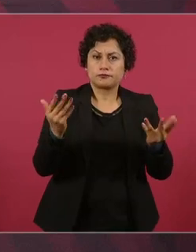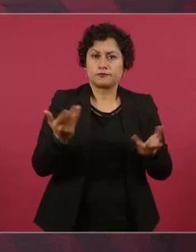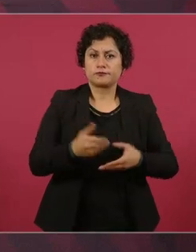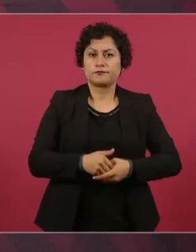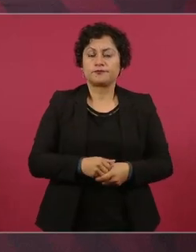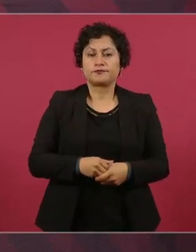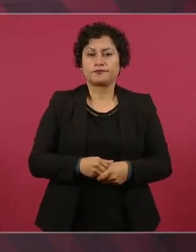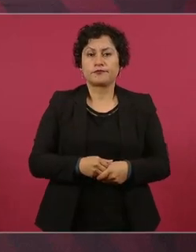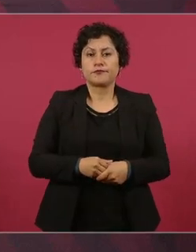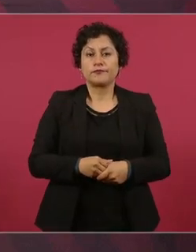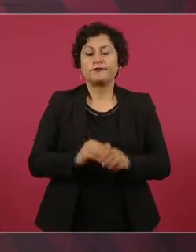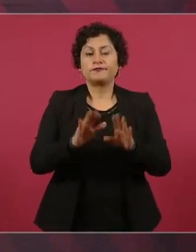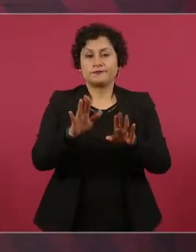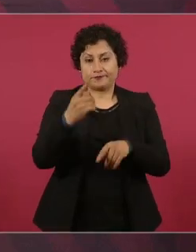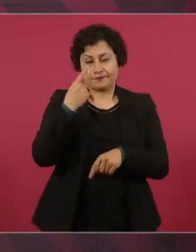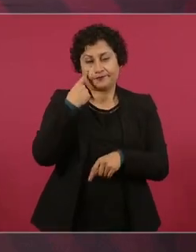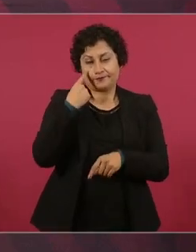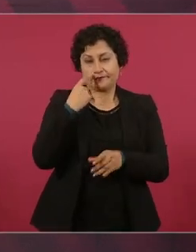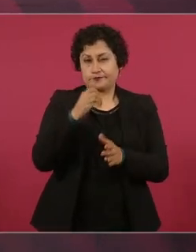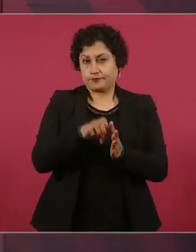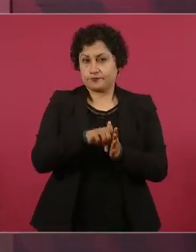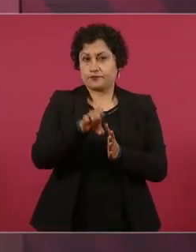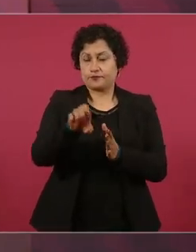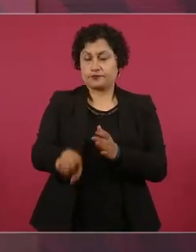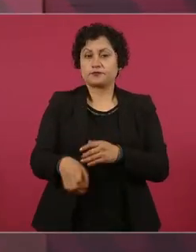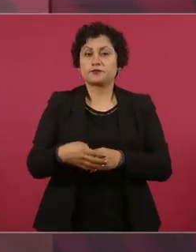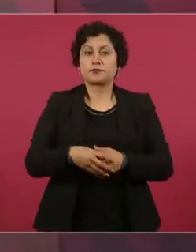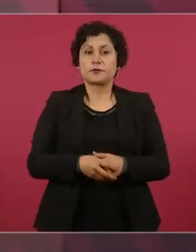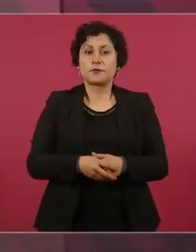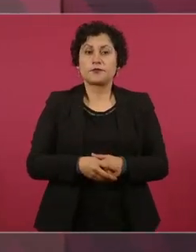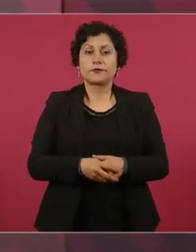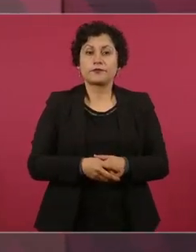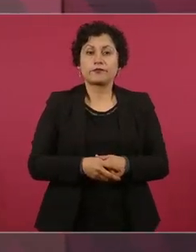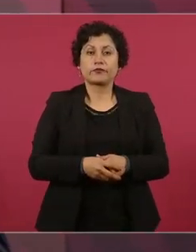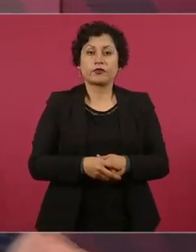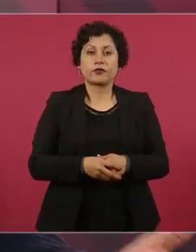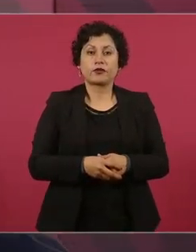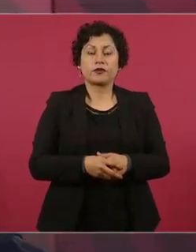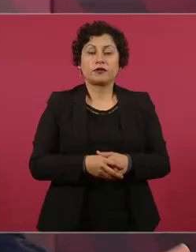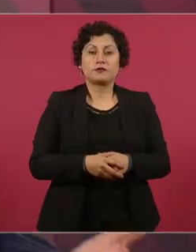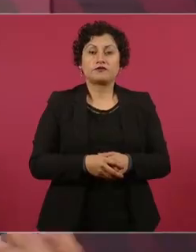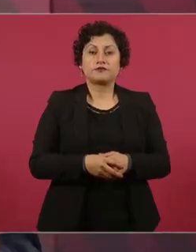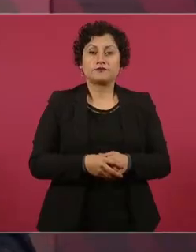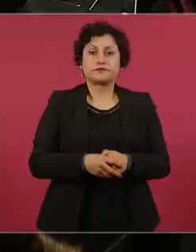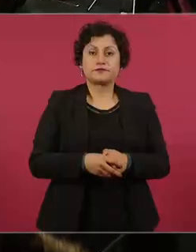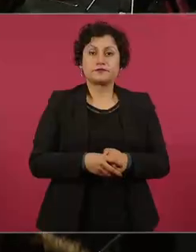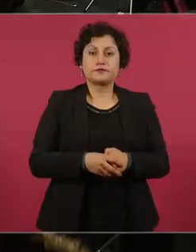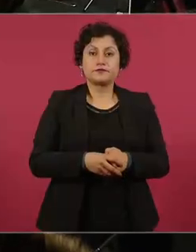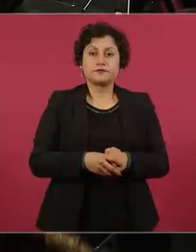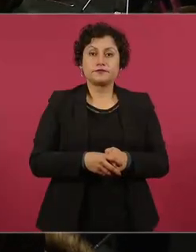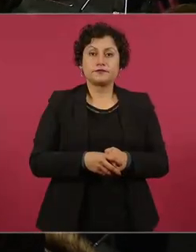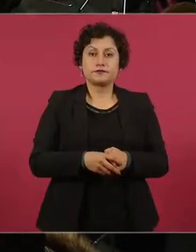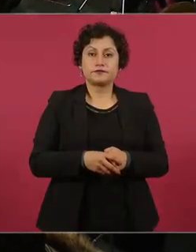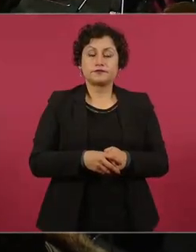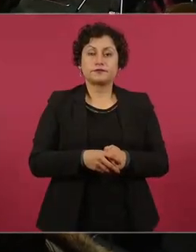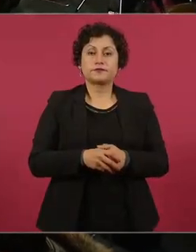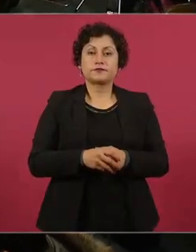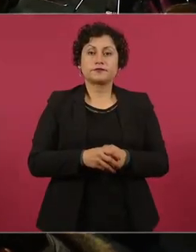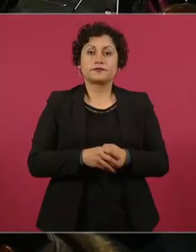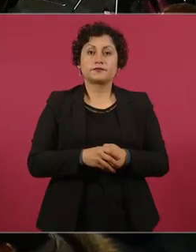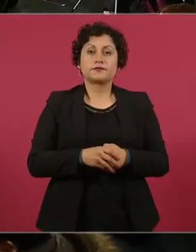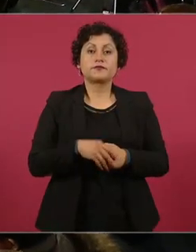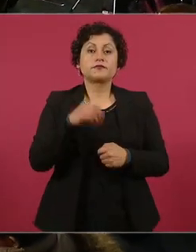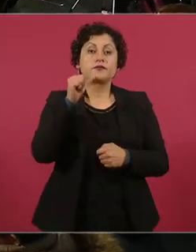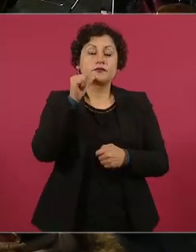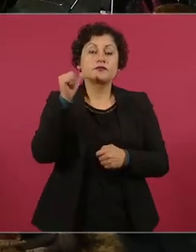Ayer hablábamos, por ejemplo, de la importancia del apoyo de las